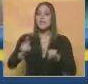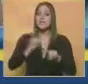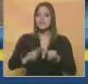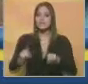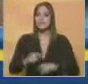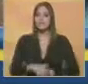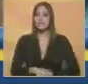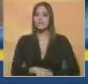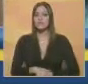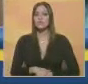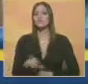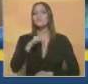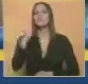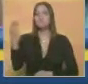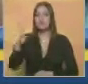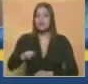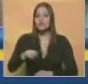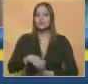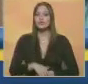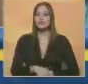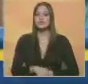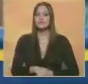Antonio, murió